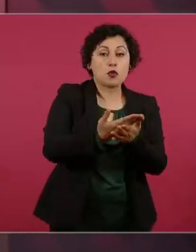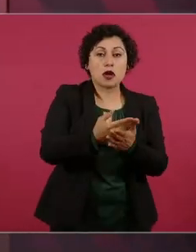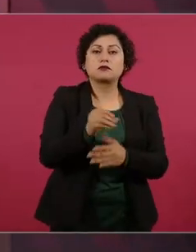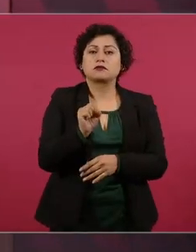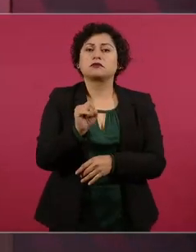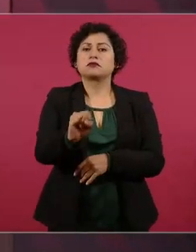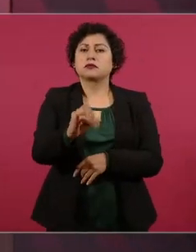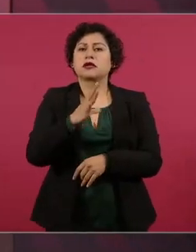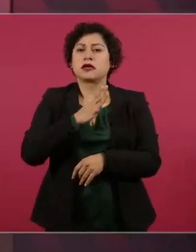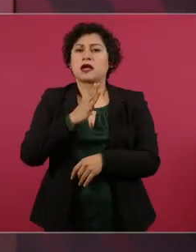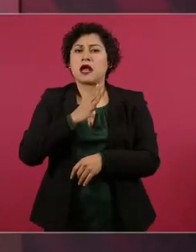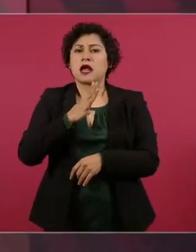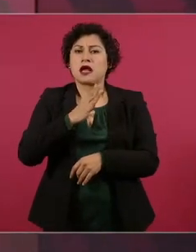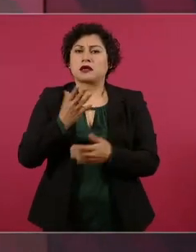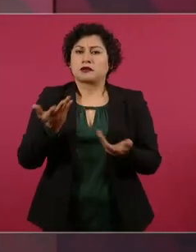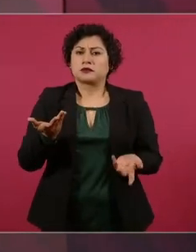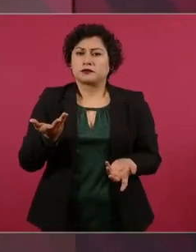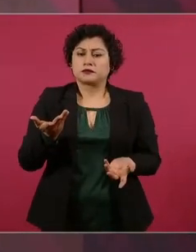creamos un consejo